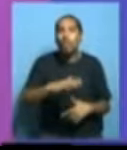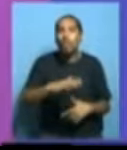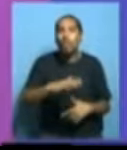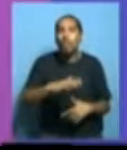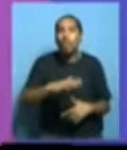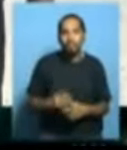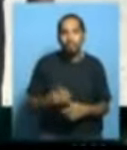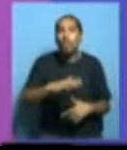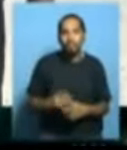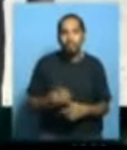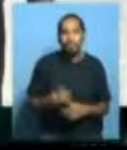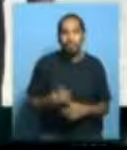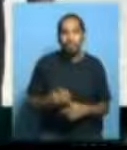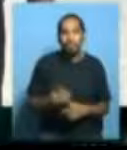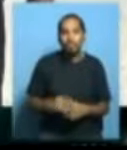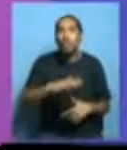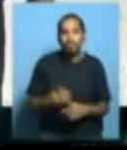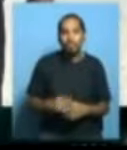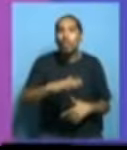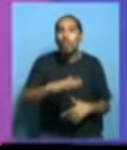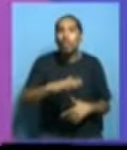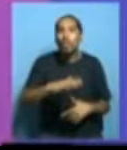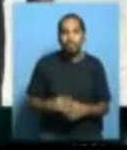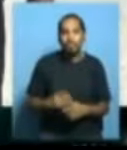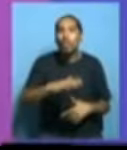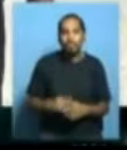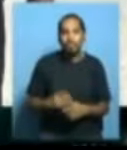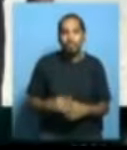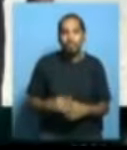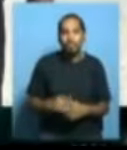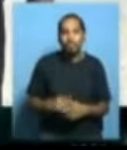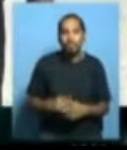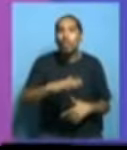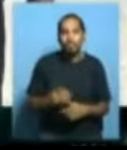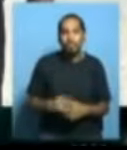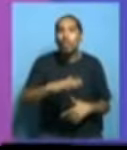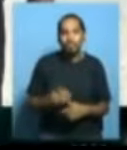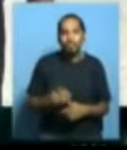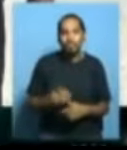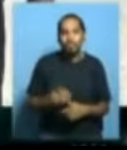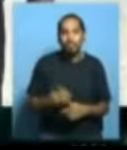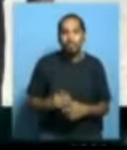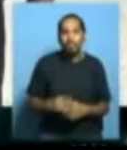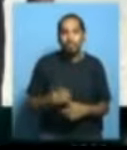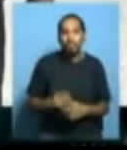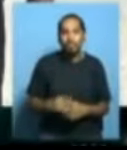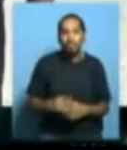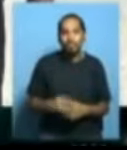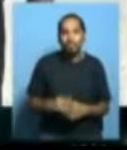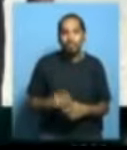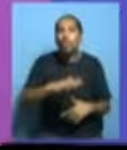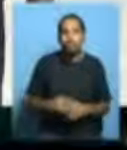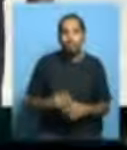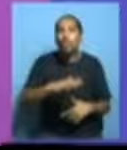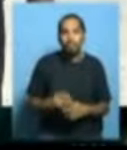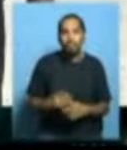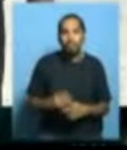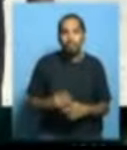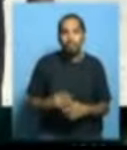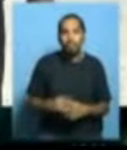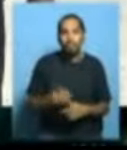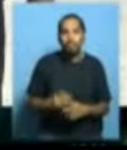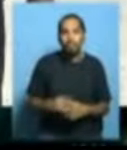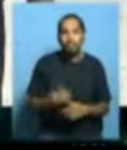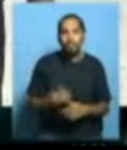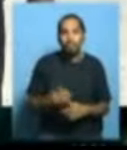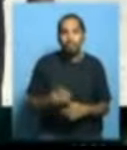según el testimonio de esta señora, habría venido el vehículo por este lugar y habría impactado de lleno en este domicilio